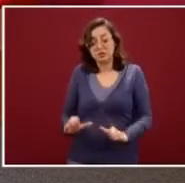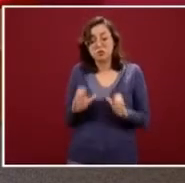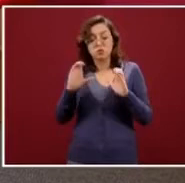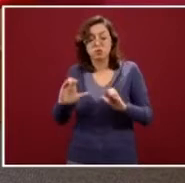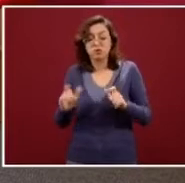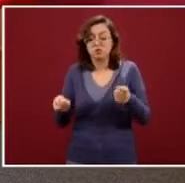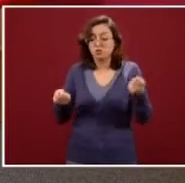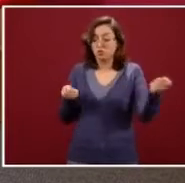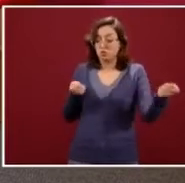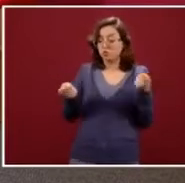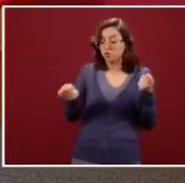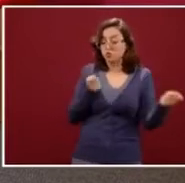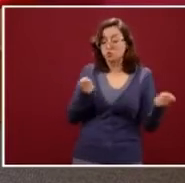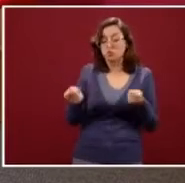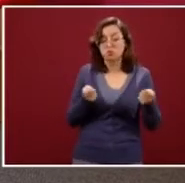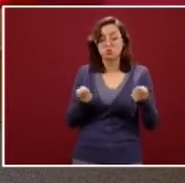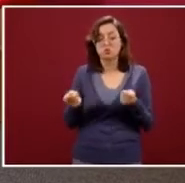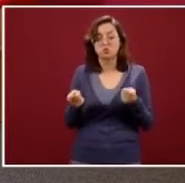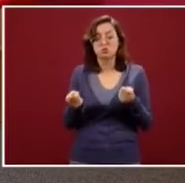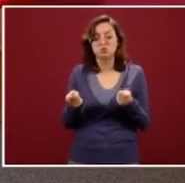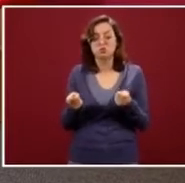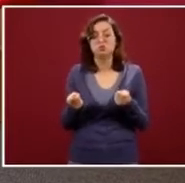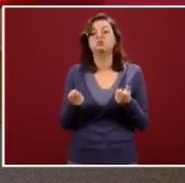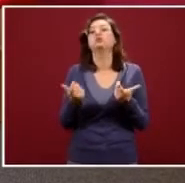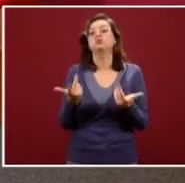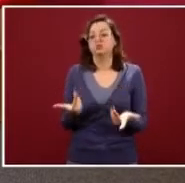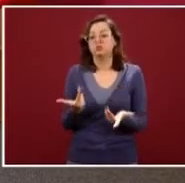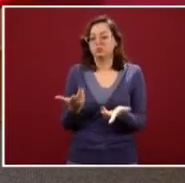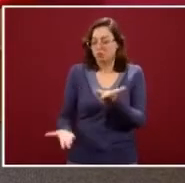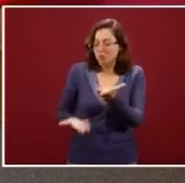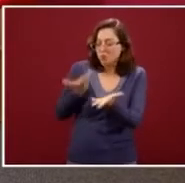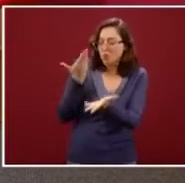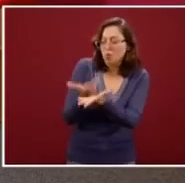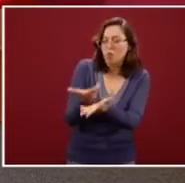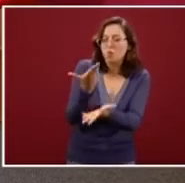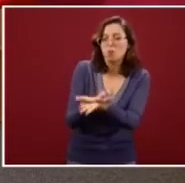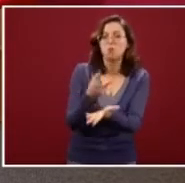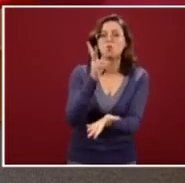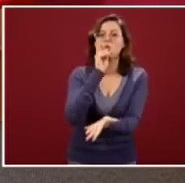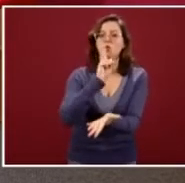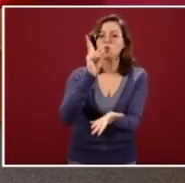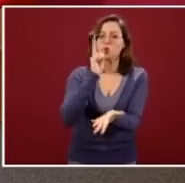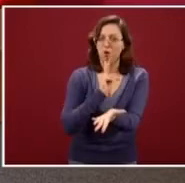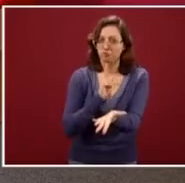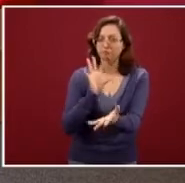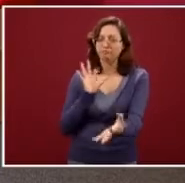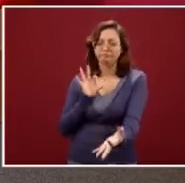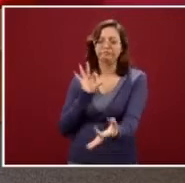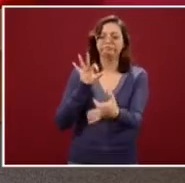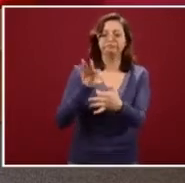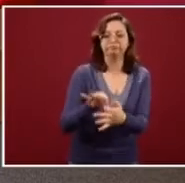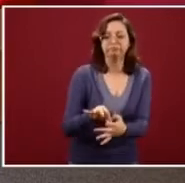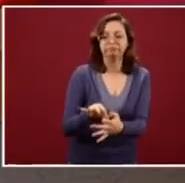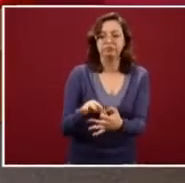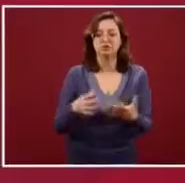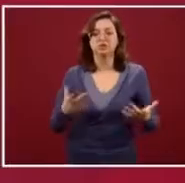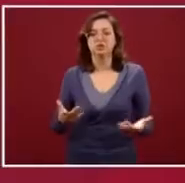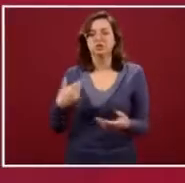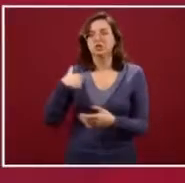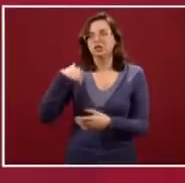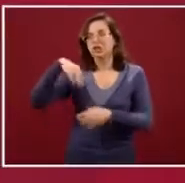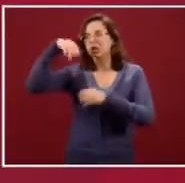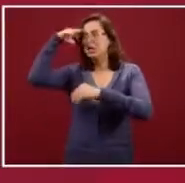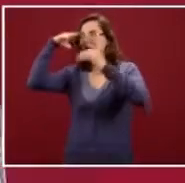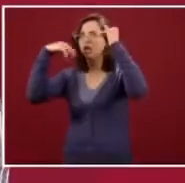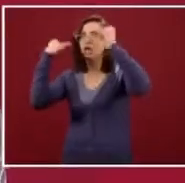control van a estar adecuadamente soportadas en la evidencia. Es decir, no tengamos preocupación sobre el